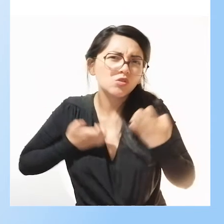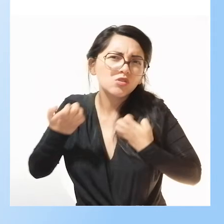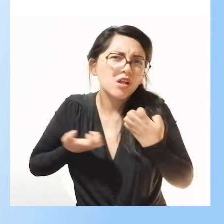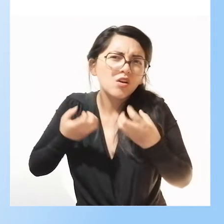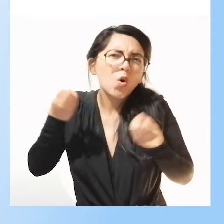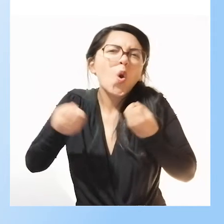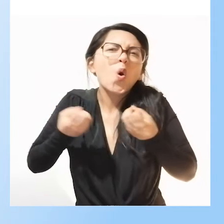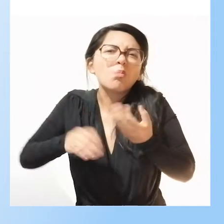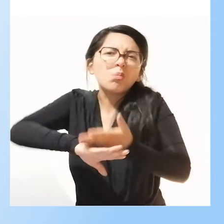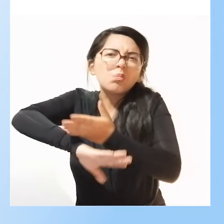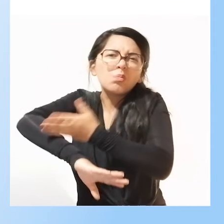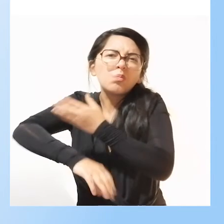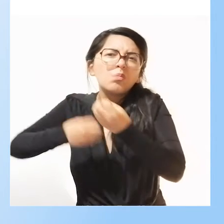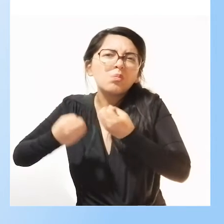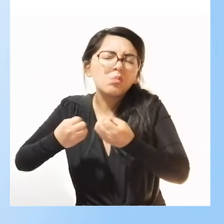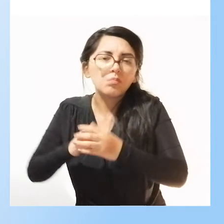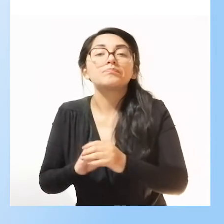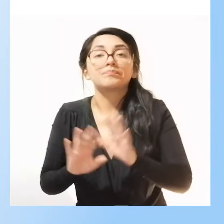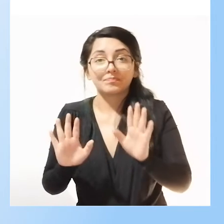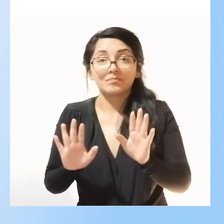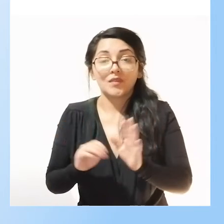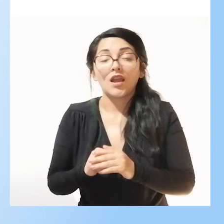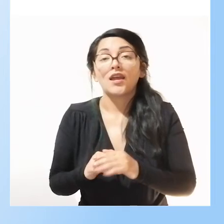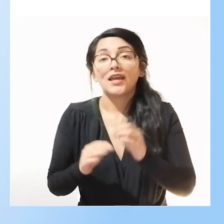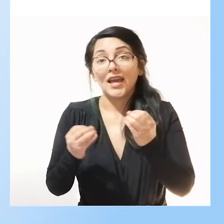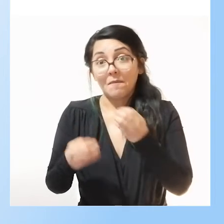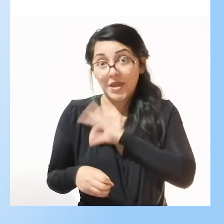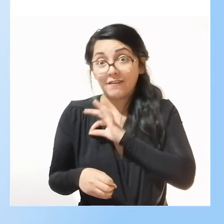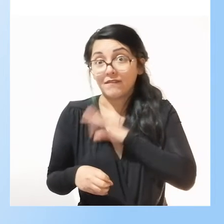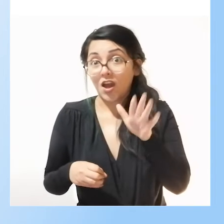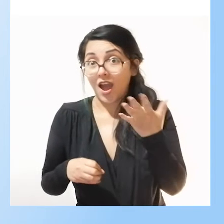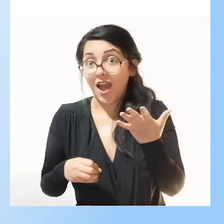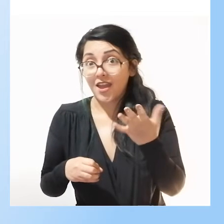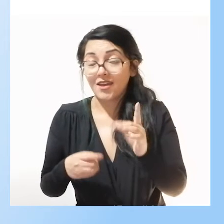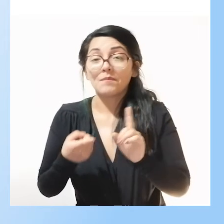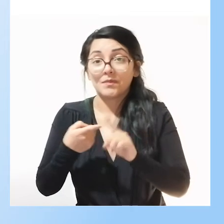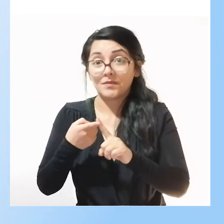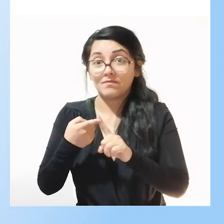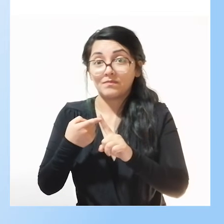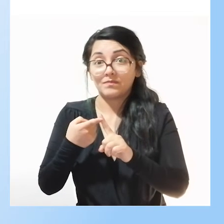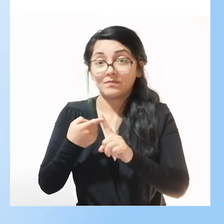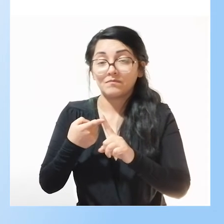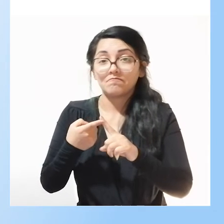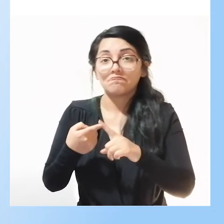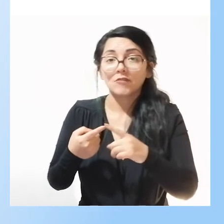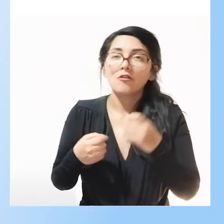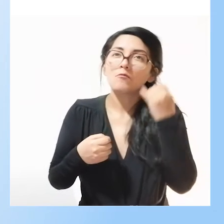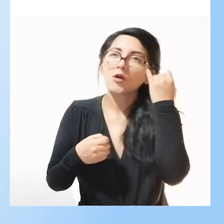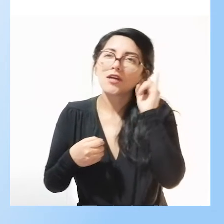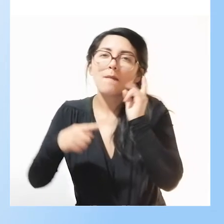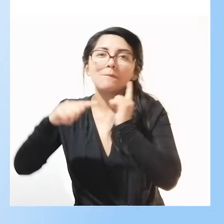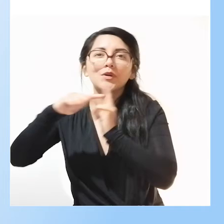enfermedad? Por un lado, entre otros beneficios, proporciona una percepción más positiva de